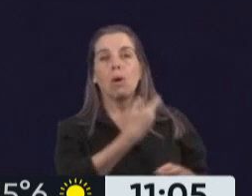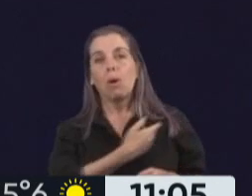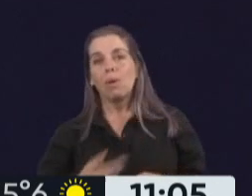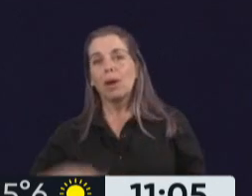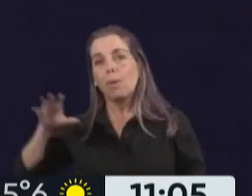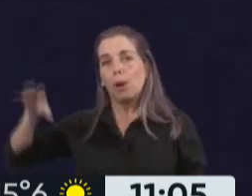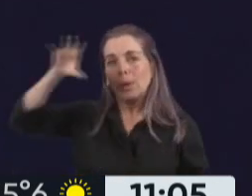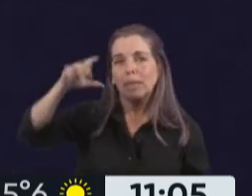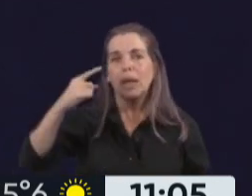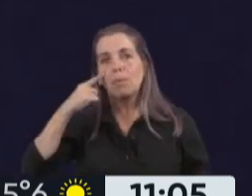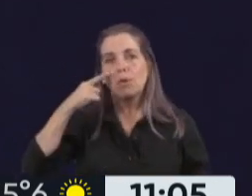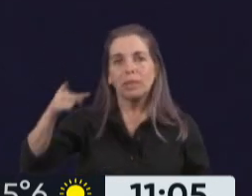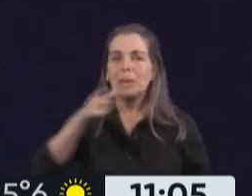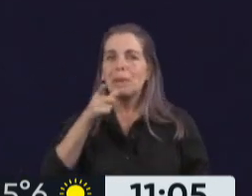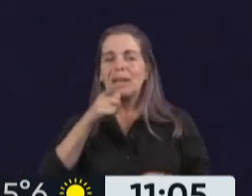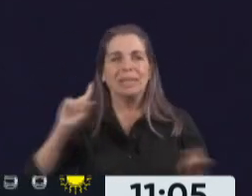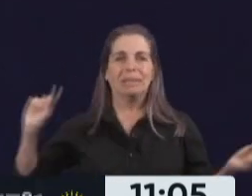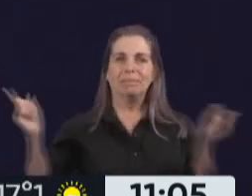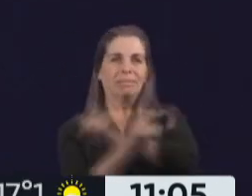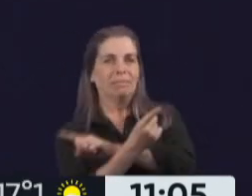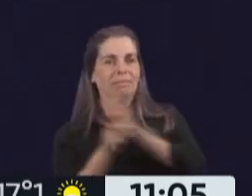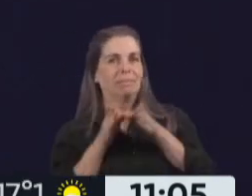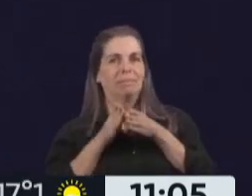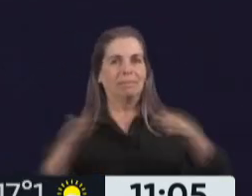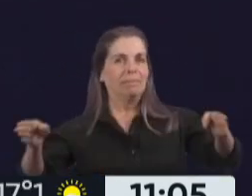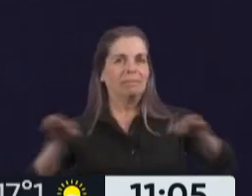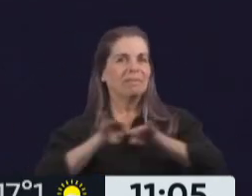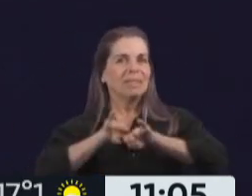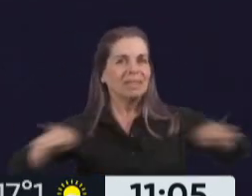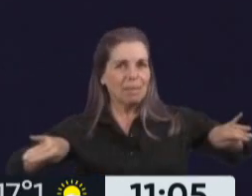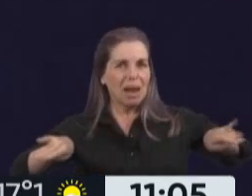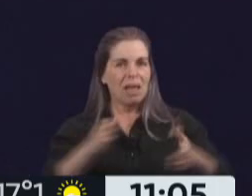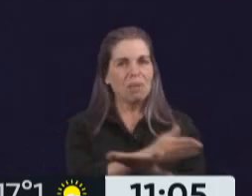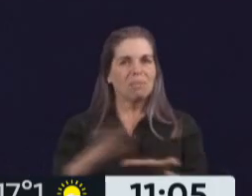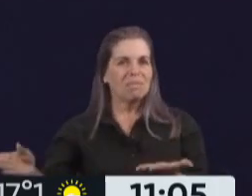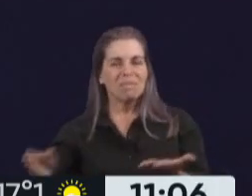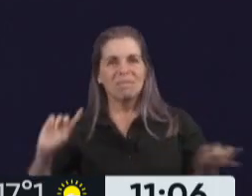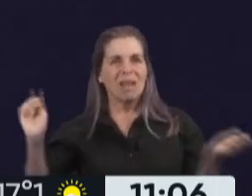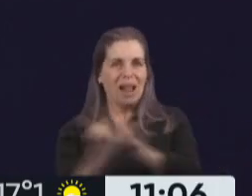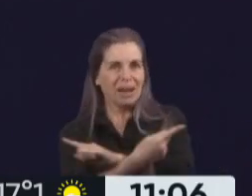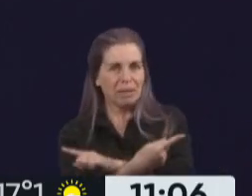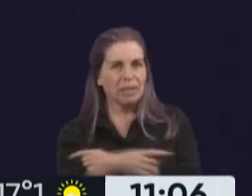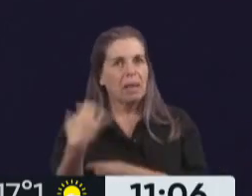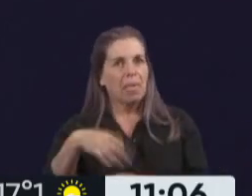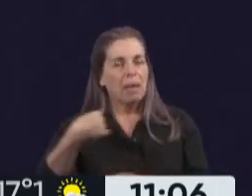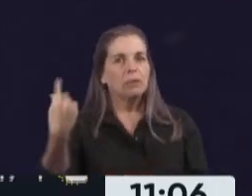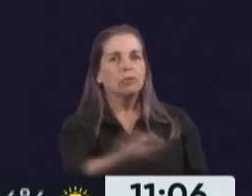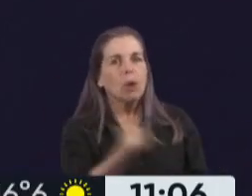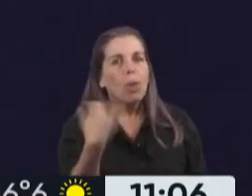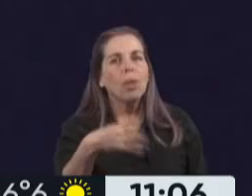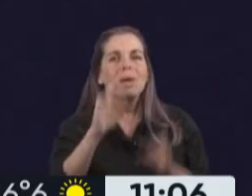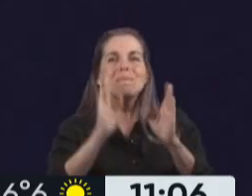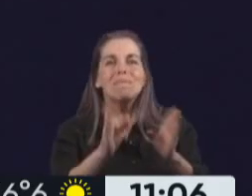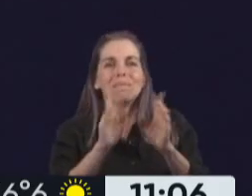provinciales y municipales parecen ir algunos en otra dirección. Todos los barcos deben ir en la